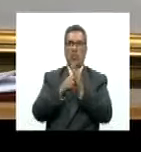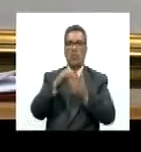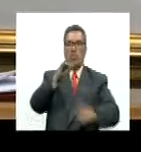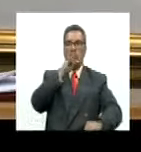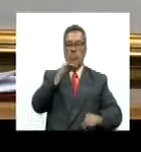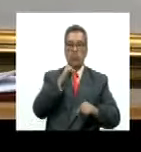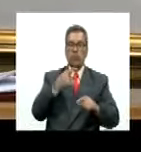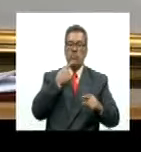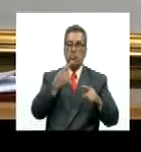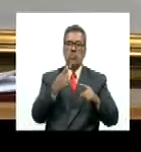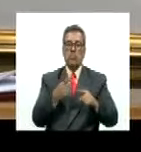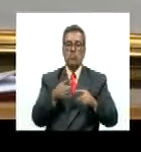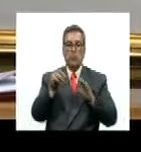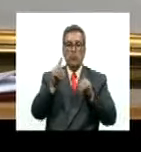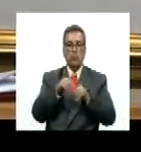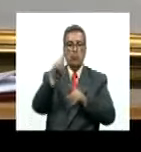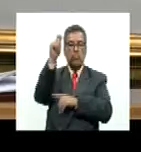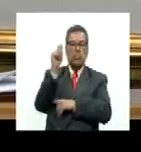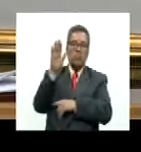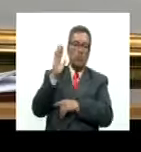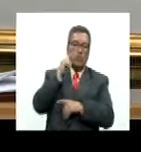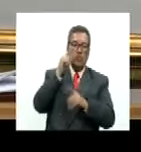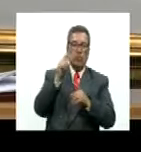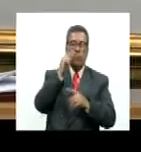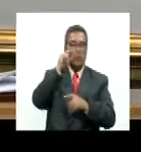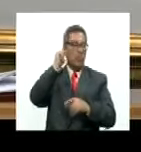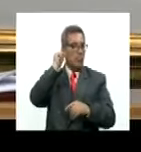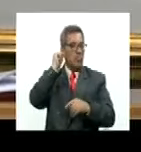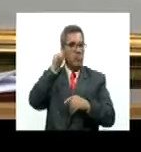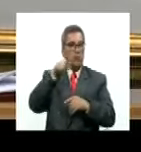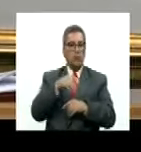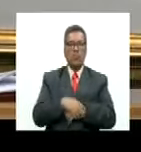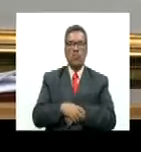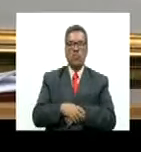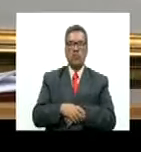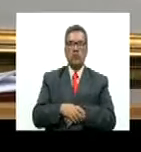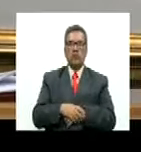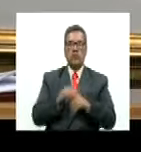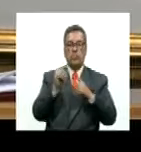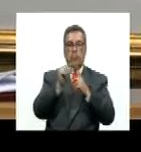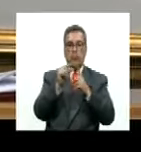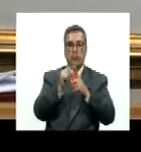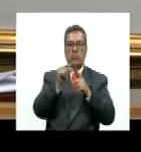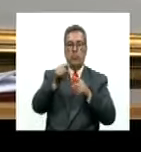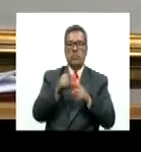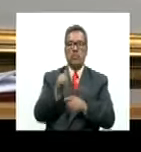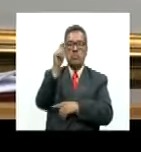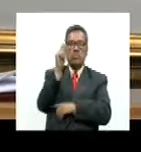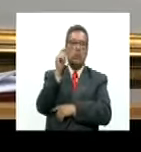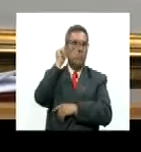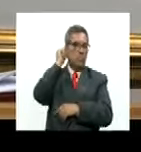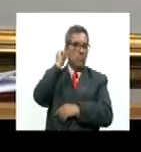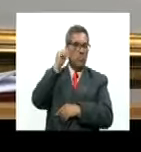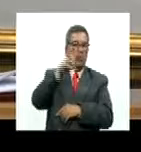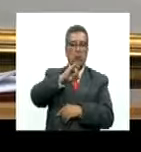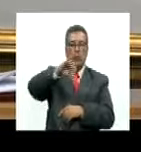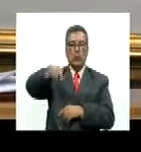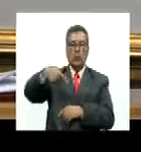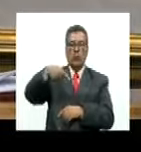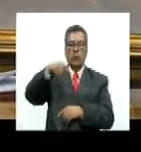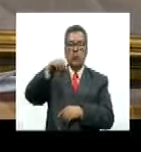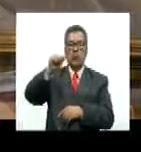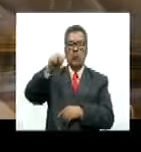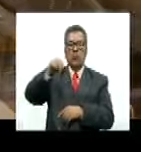información, opiniones, derecho de palabra de las diputadas y los diputados. Dejo en el derecho de palabra a la diputada Azucena Jaspe.